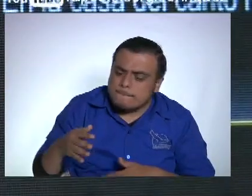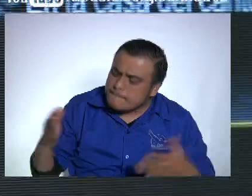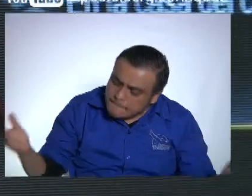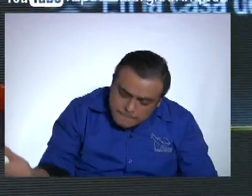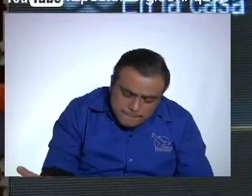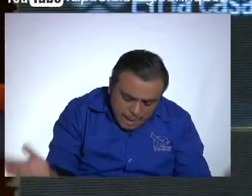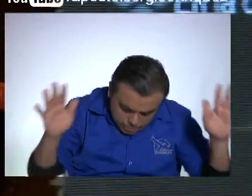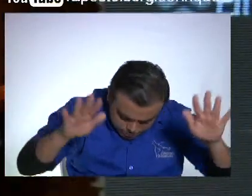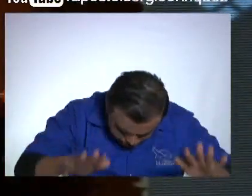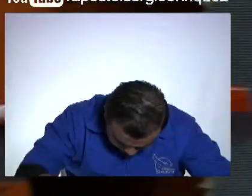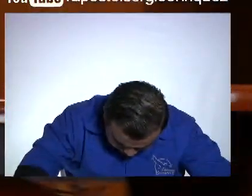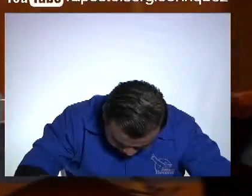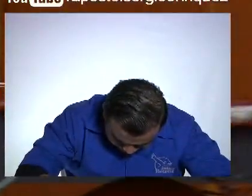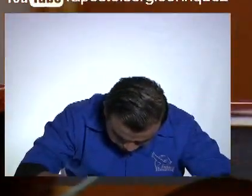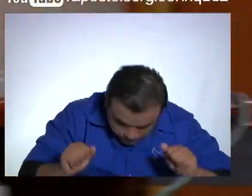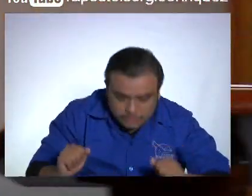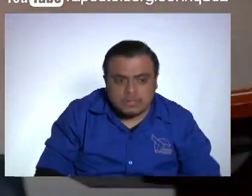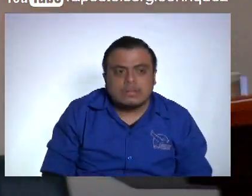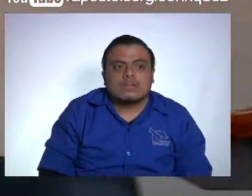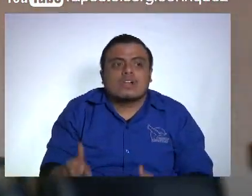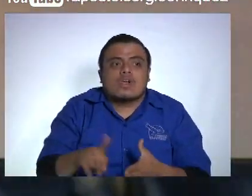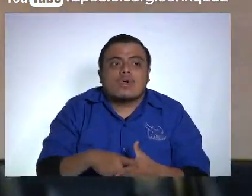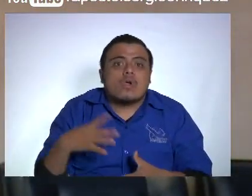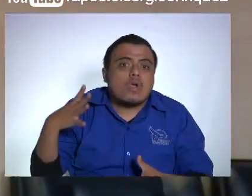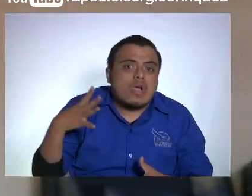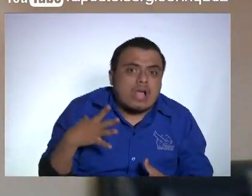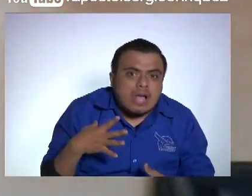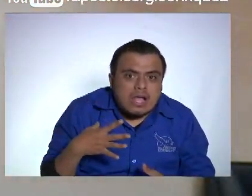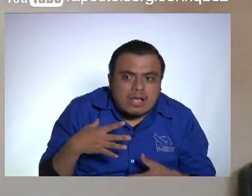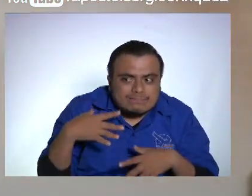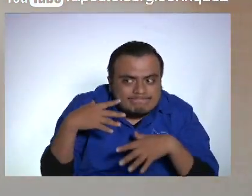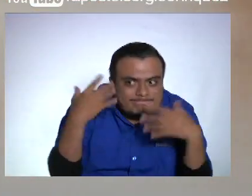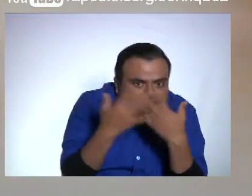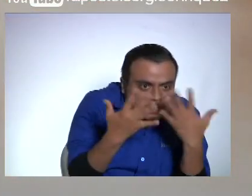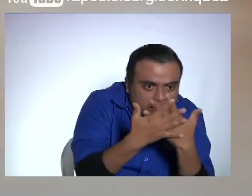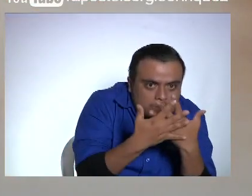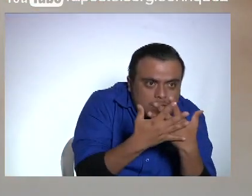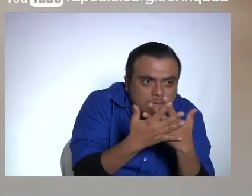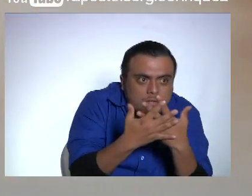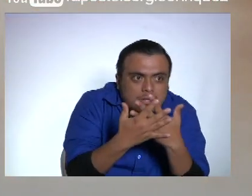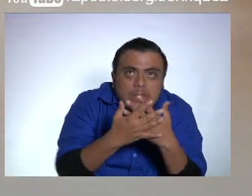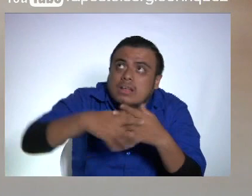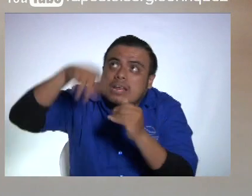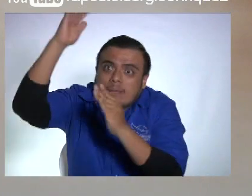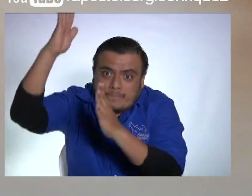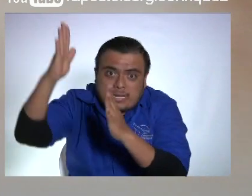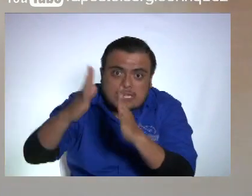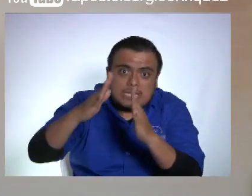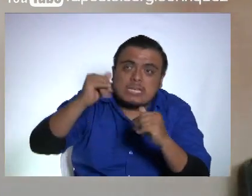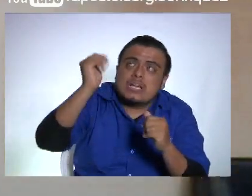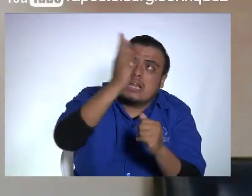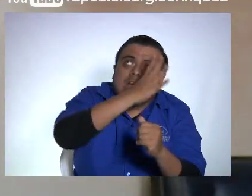Hermano, cuando sucede un error, la presencia de Dios es cosa seria.